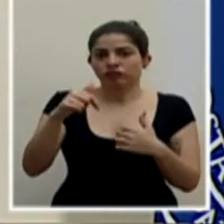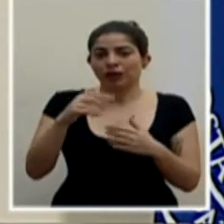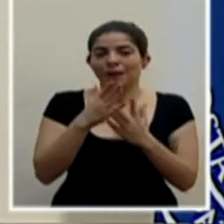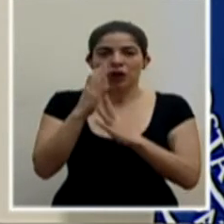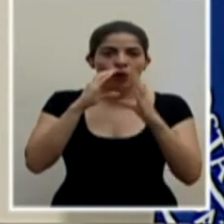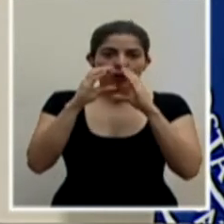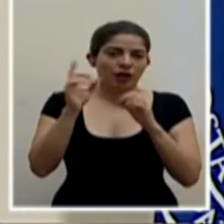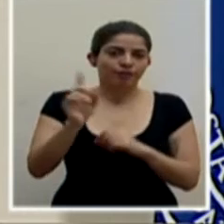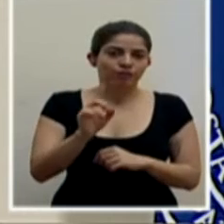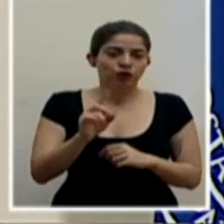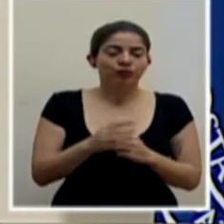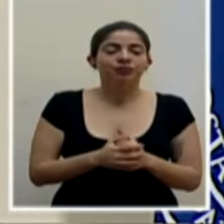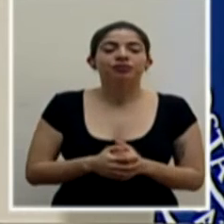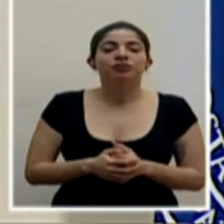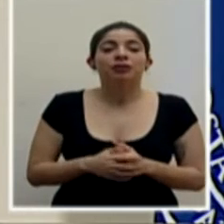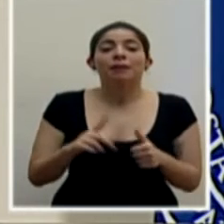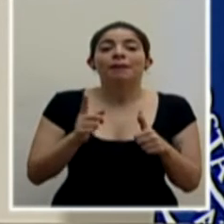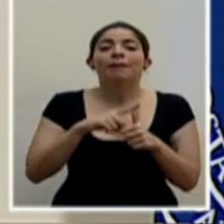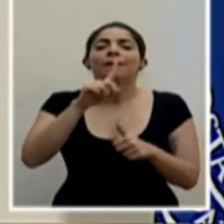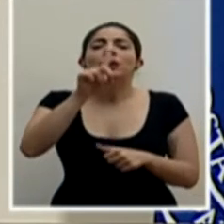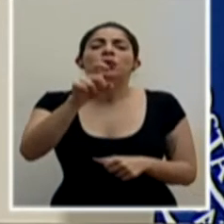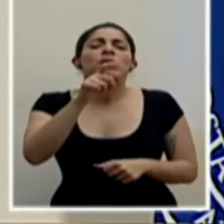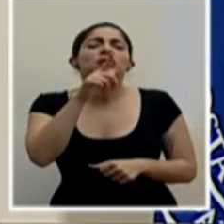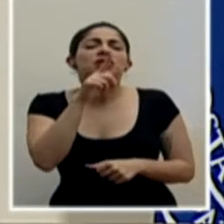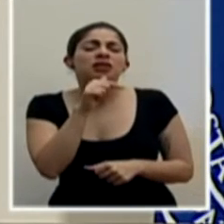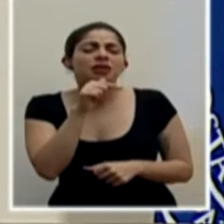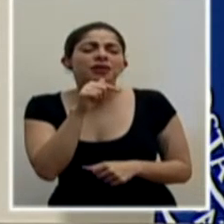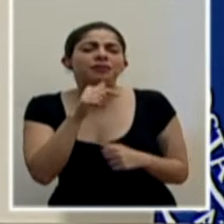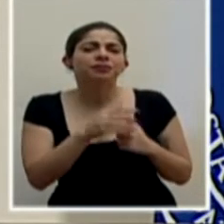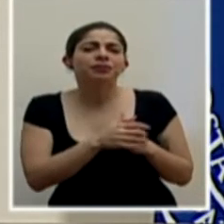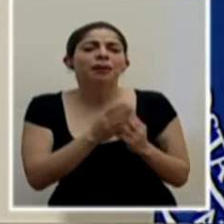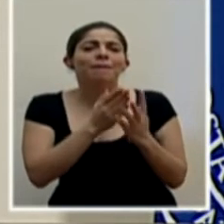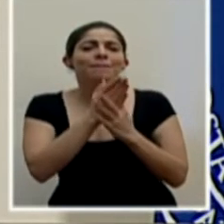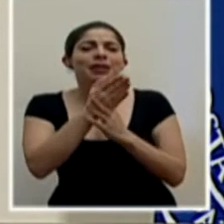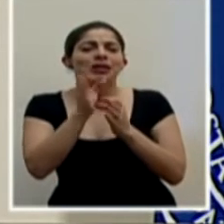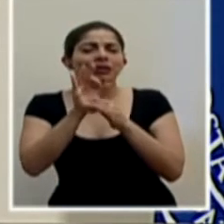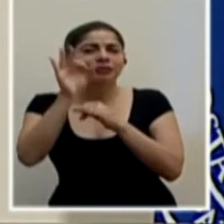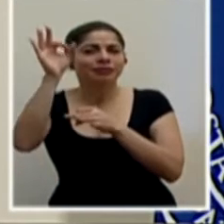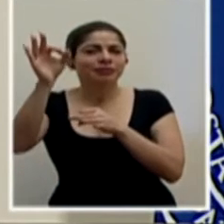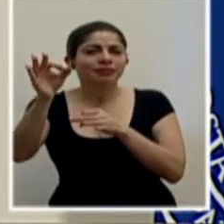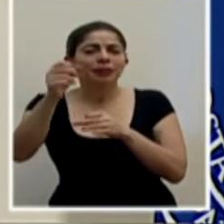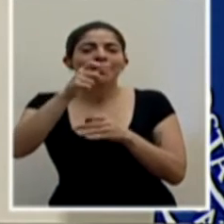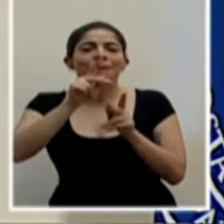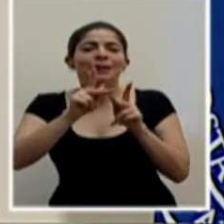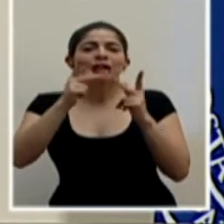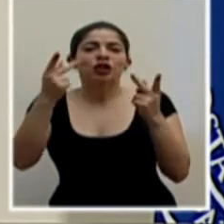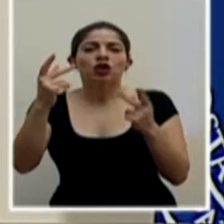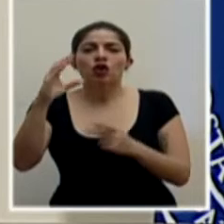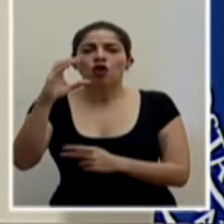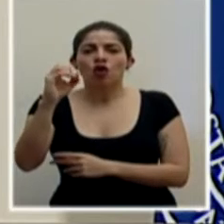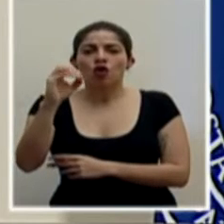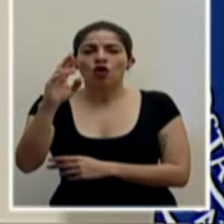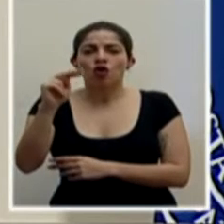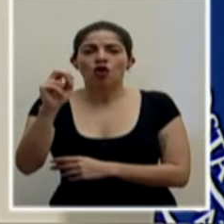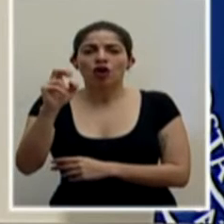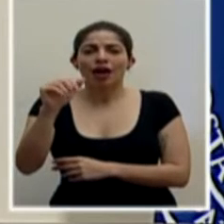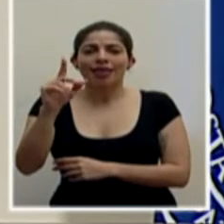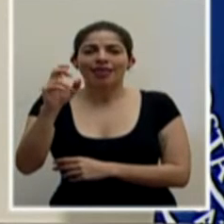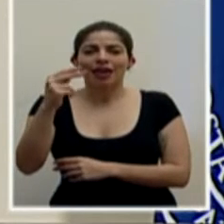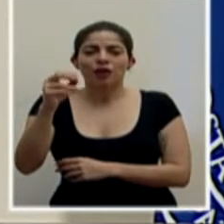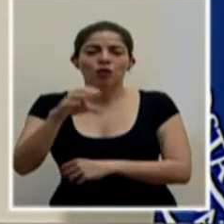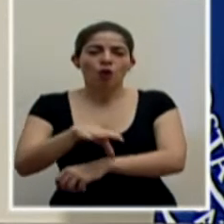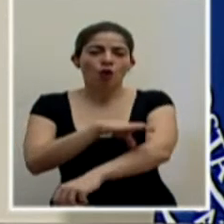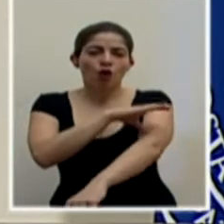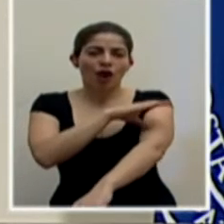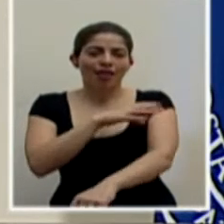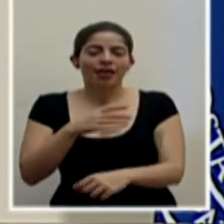de comunicación. La primera consulta la hace el medio regional, el periódico El Coronadeño,